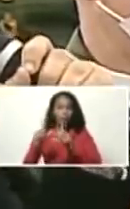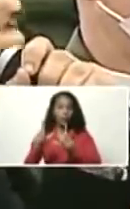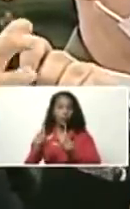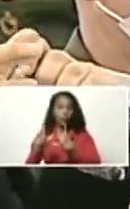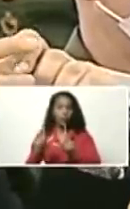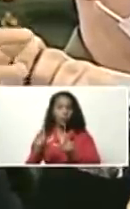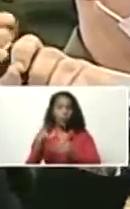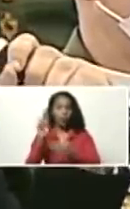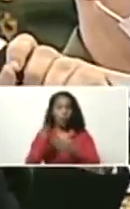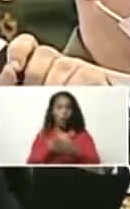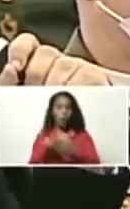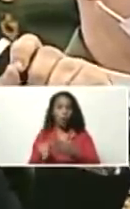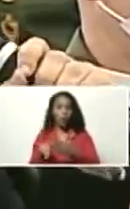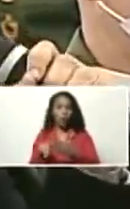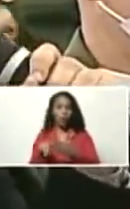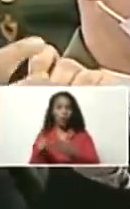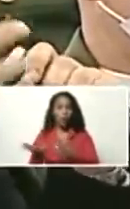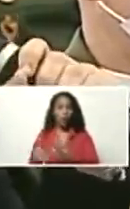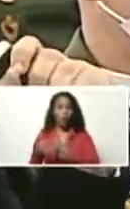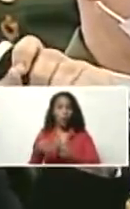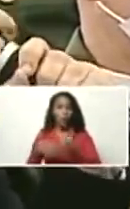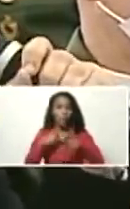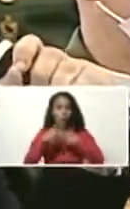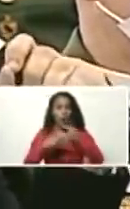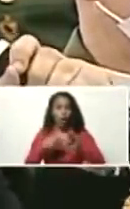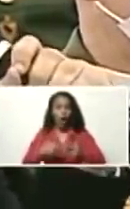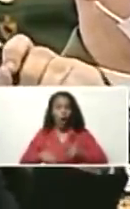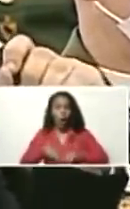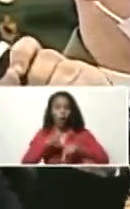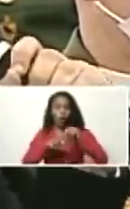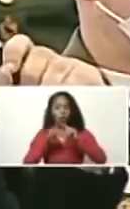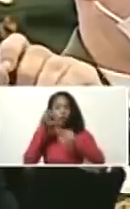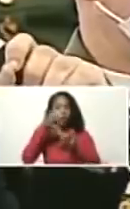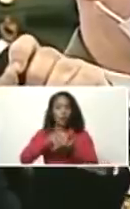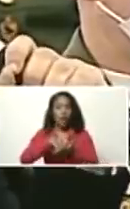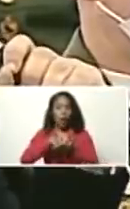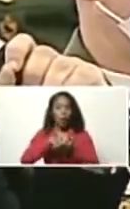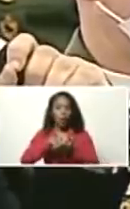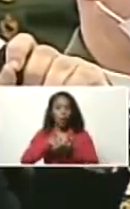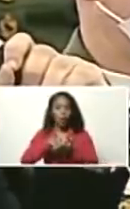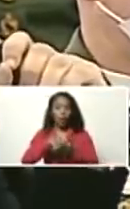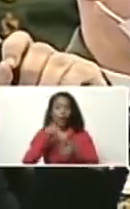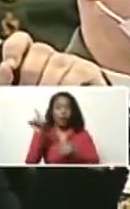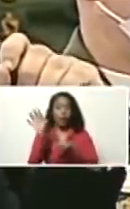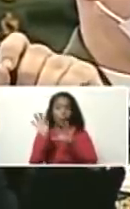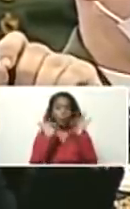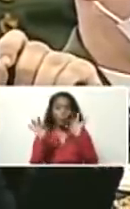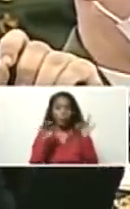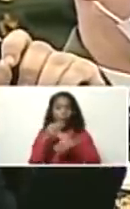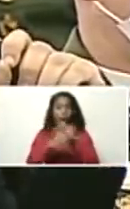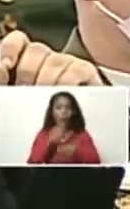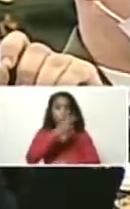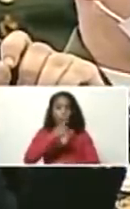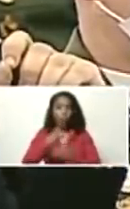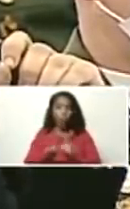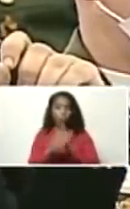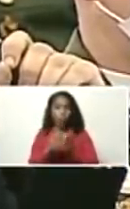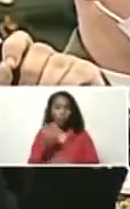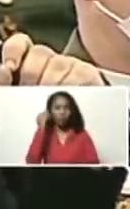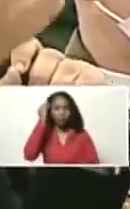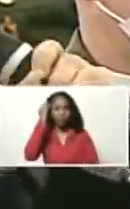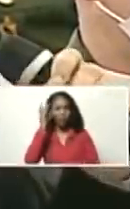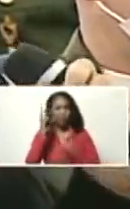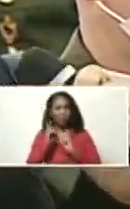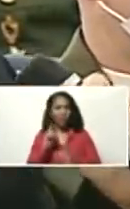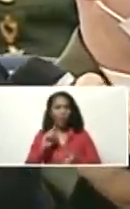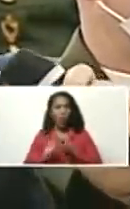la demonización del adversario político, la construcción de estados emocionales de indignación selectiva que hacen que los ciudadanos del mundo de pronto empiecen a tomar decisiones